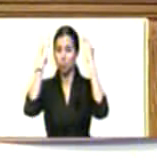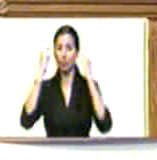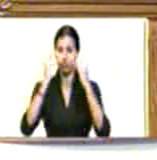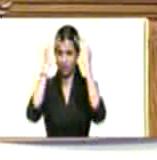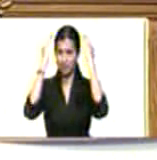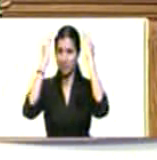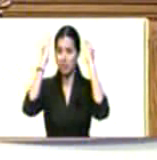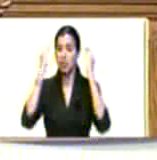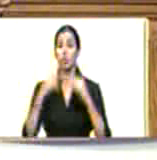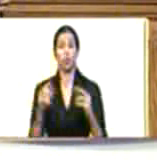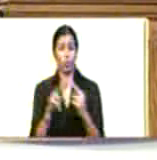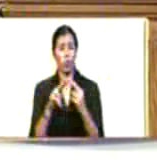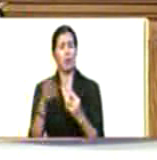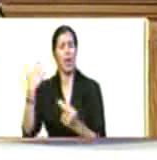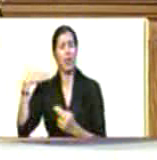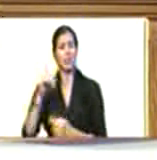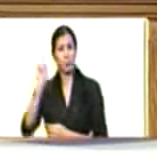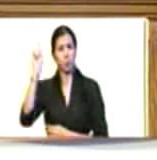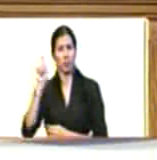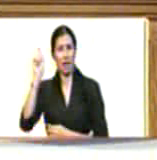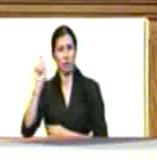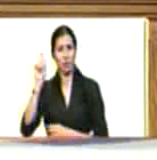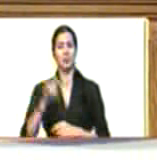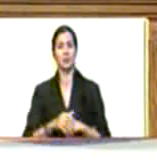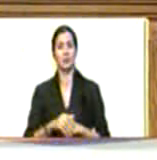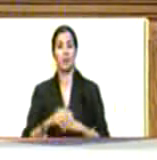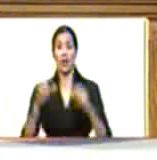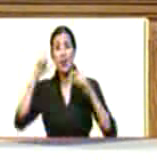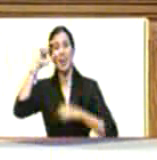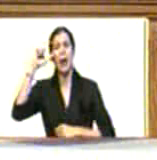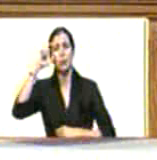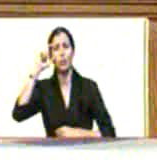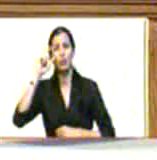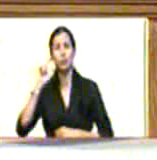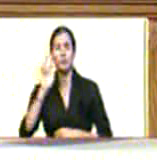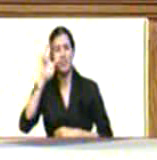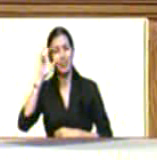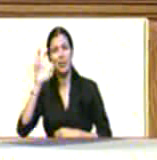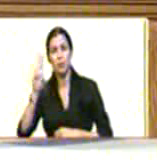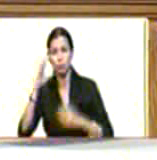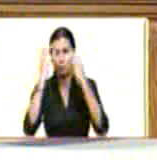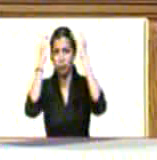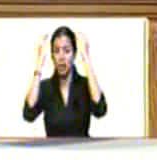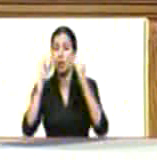yo conocí al diputado Ramos Alud aquí mismo, en el año